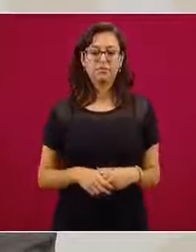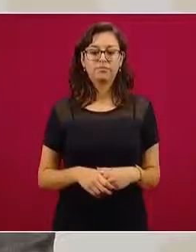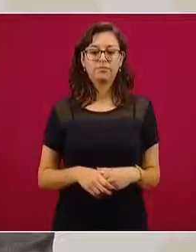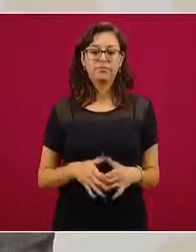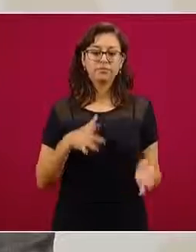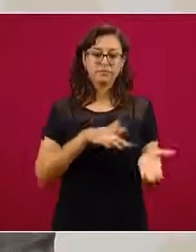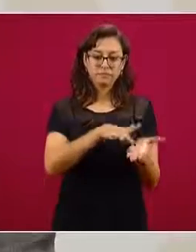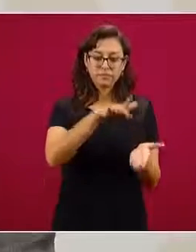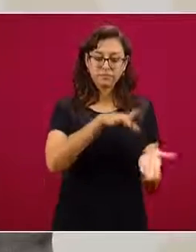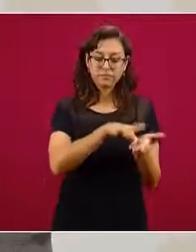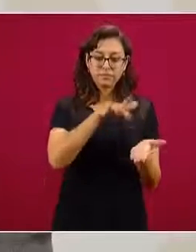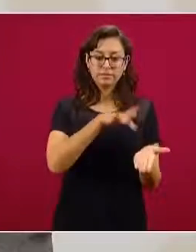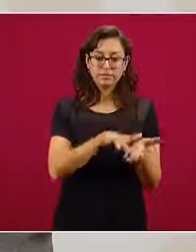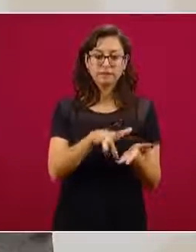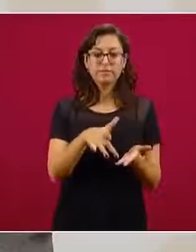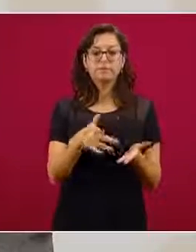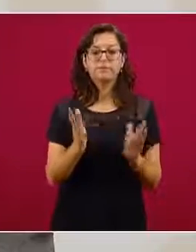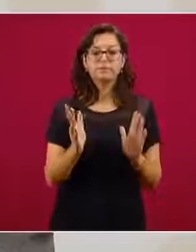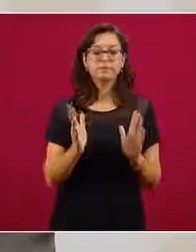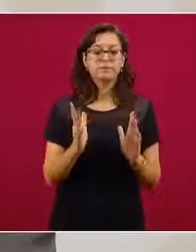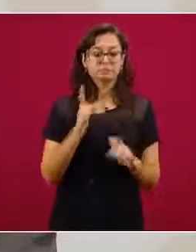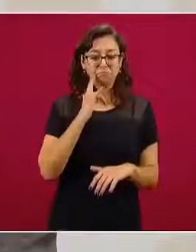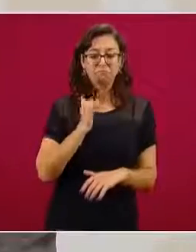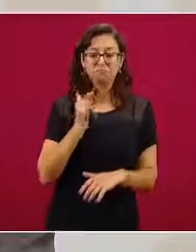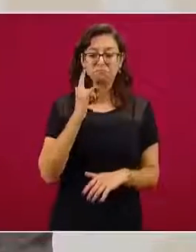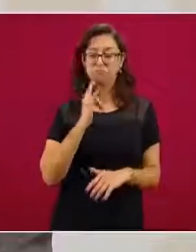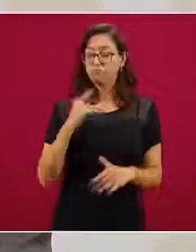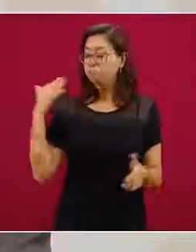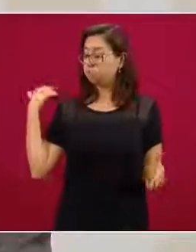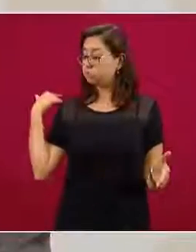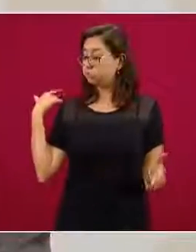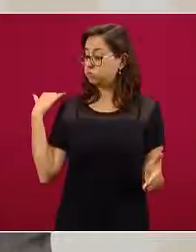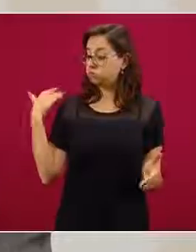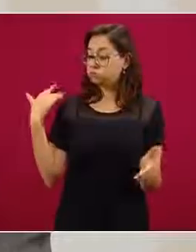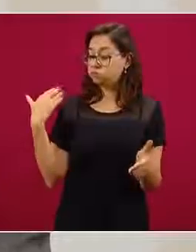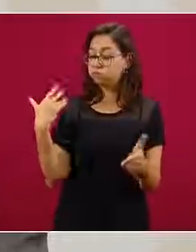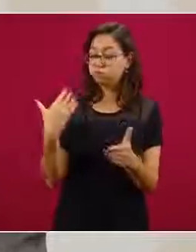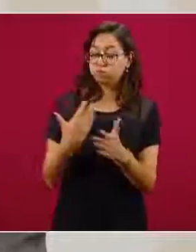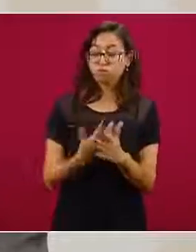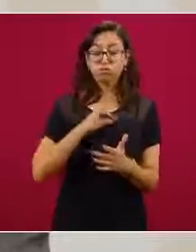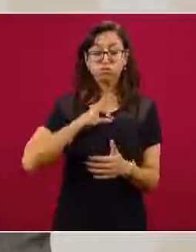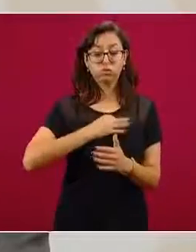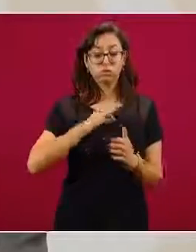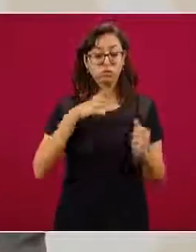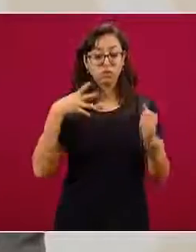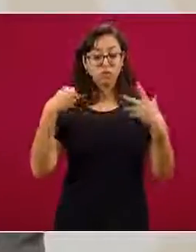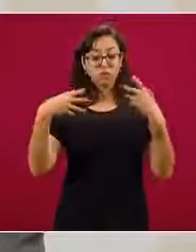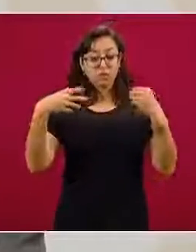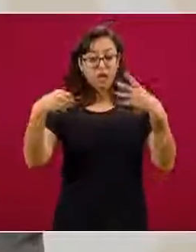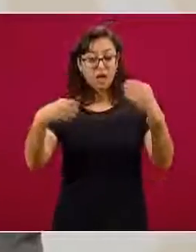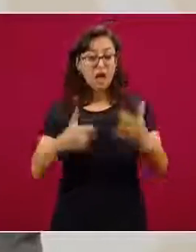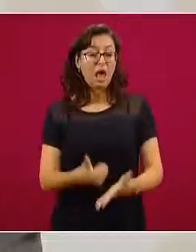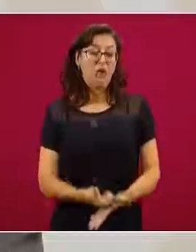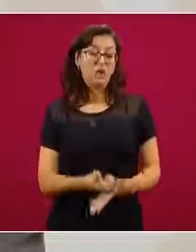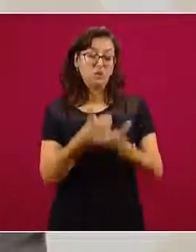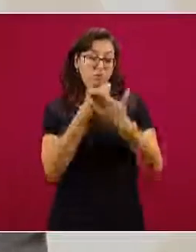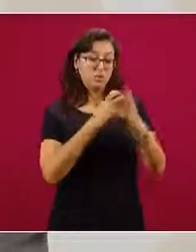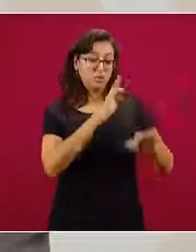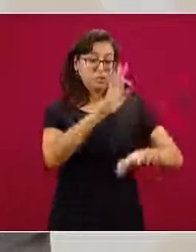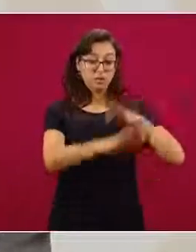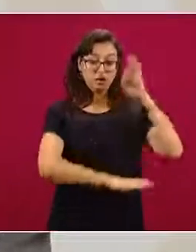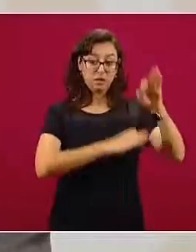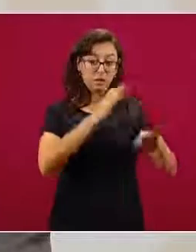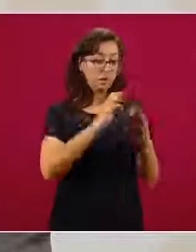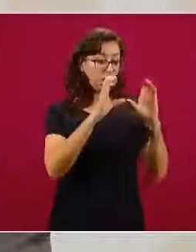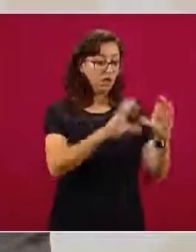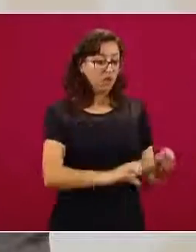están apoyando en una ya muy larga pandemia a lidiar con los efectos del